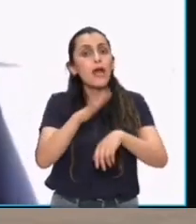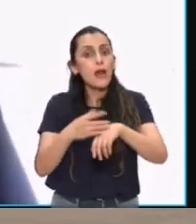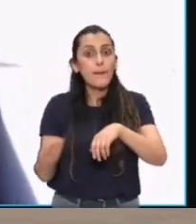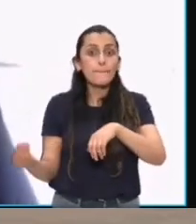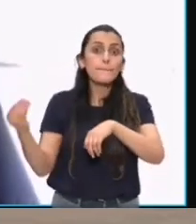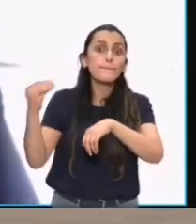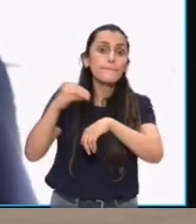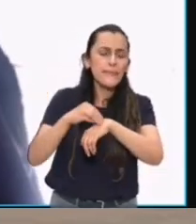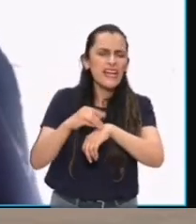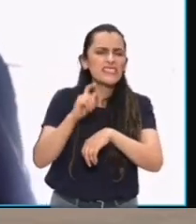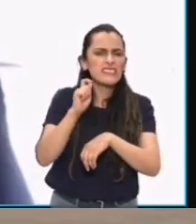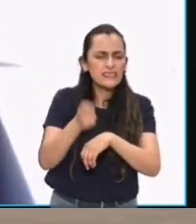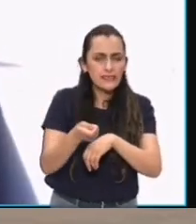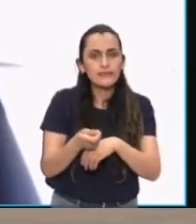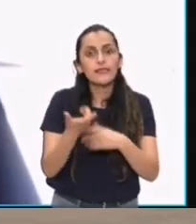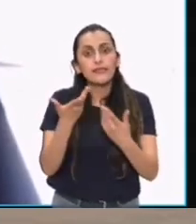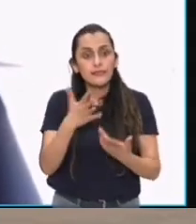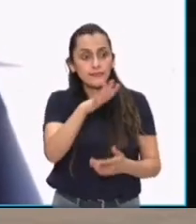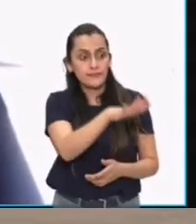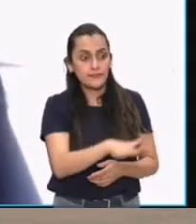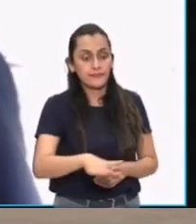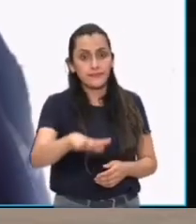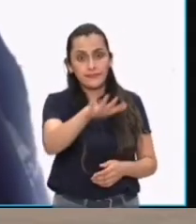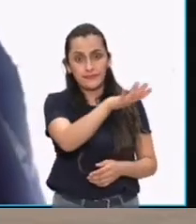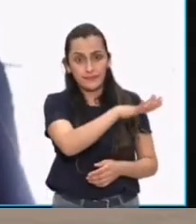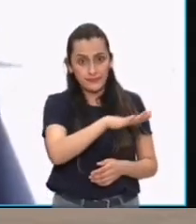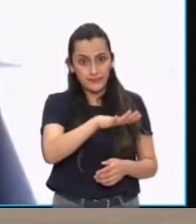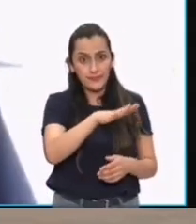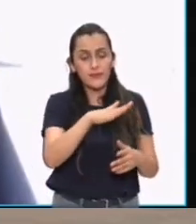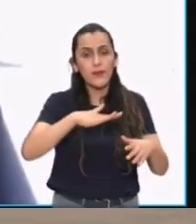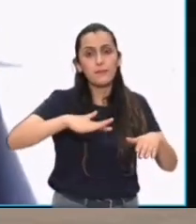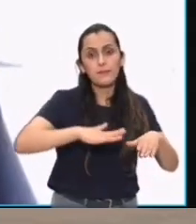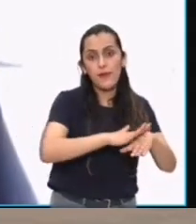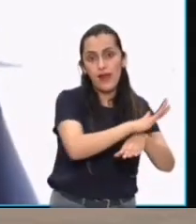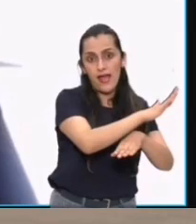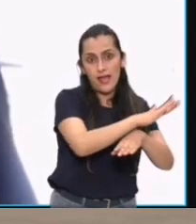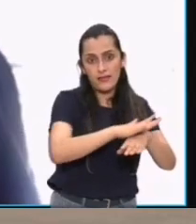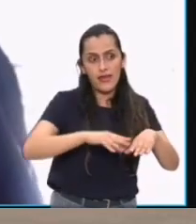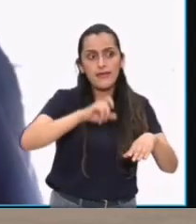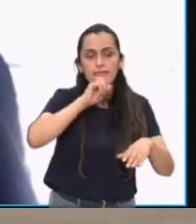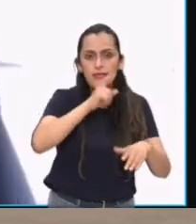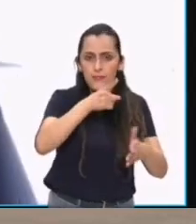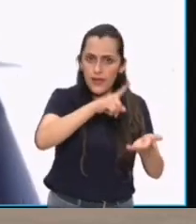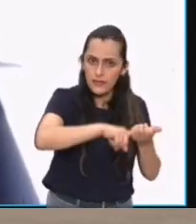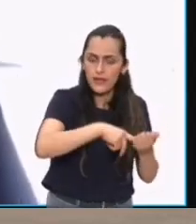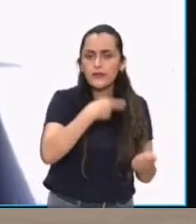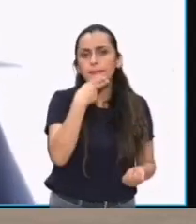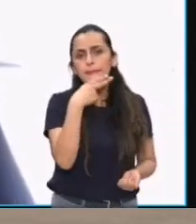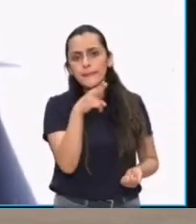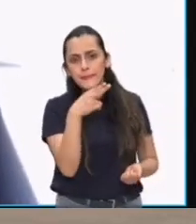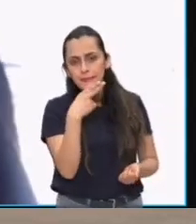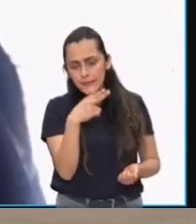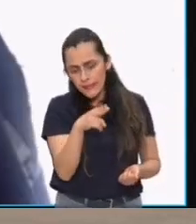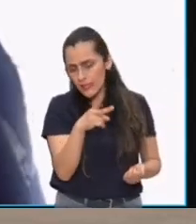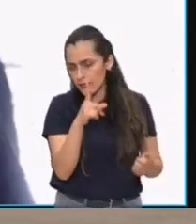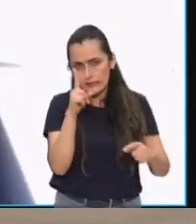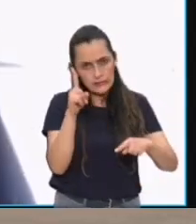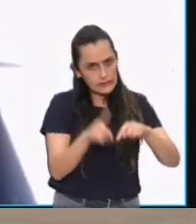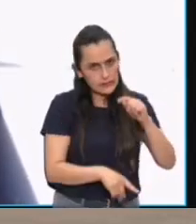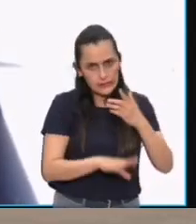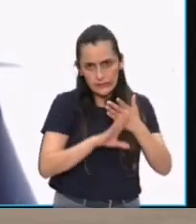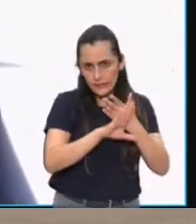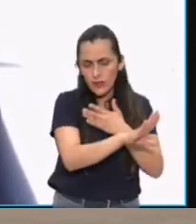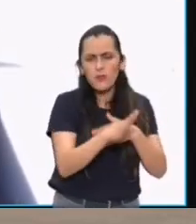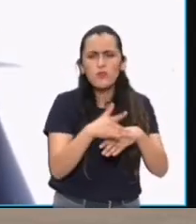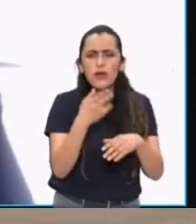que el espacio de las playas sea espacio considerado como 100% libre de humo, ya que la nicotina y el acetato